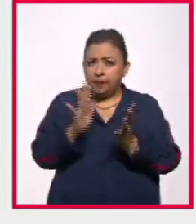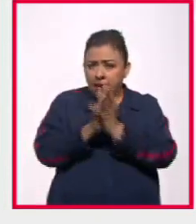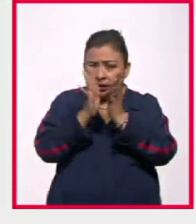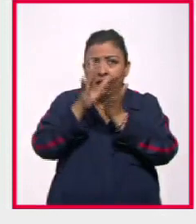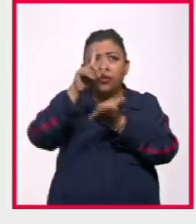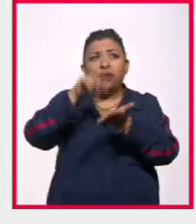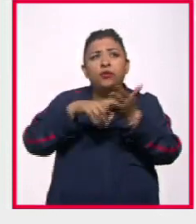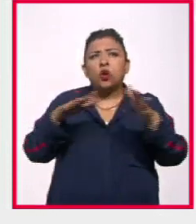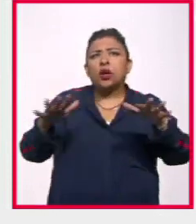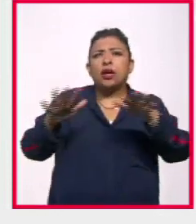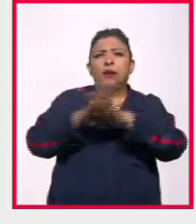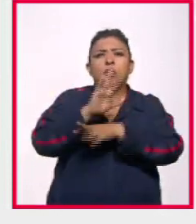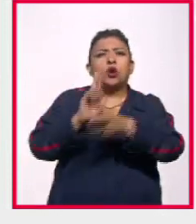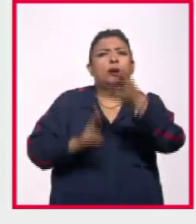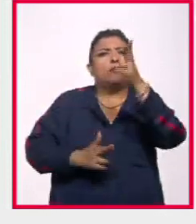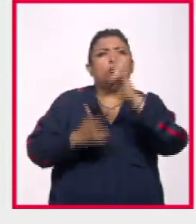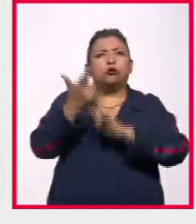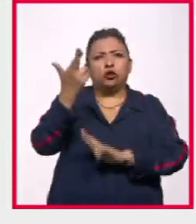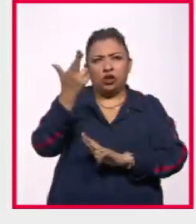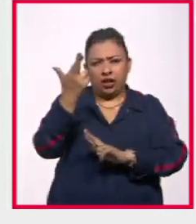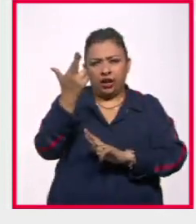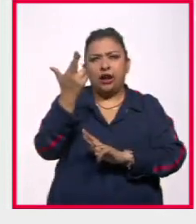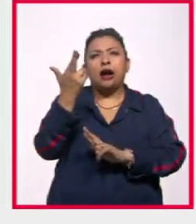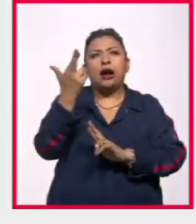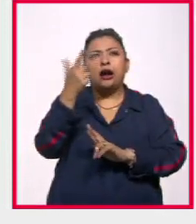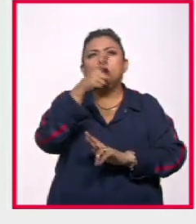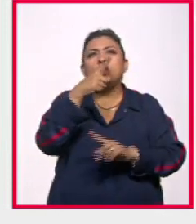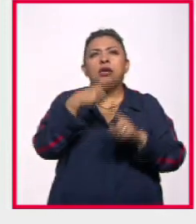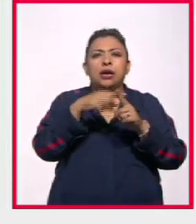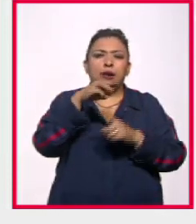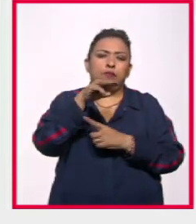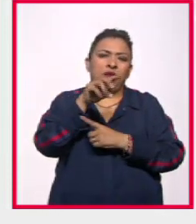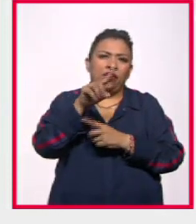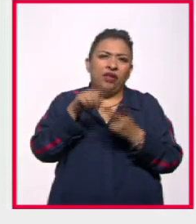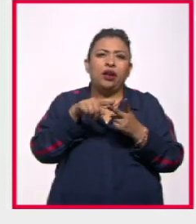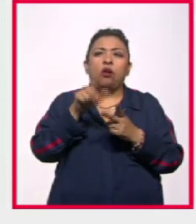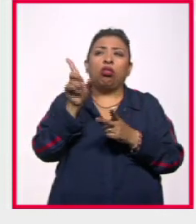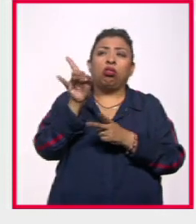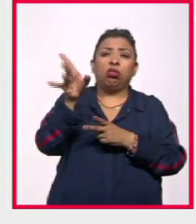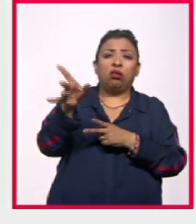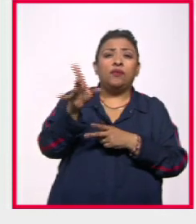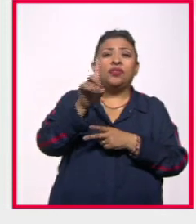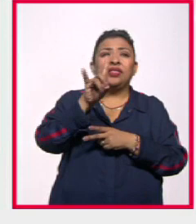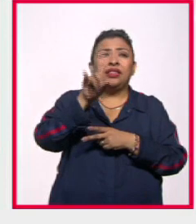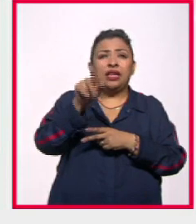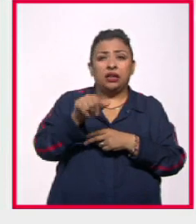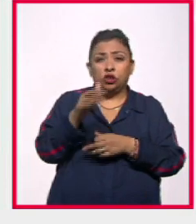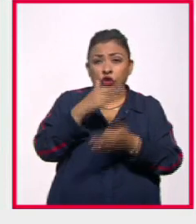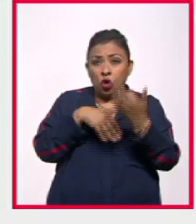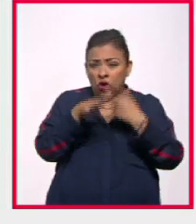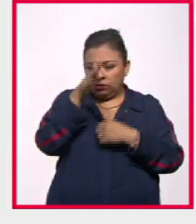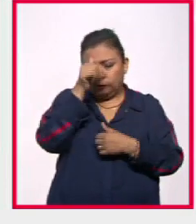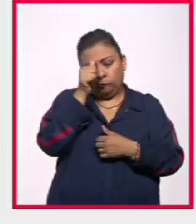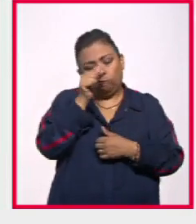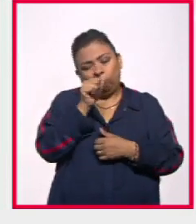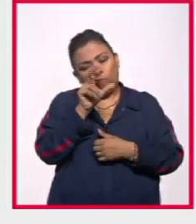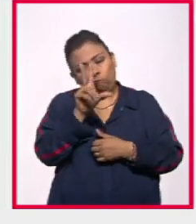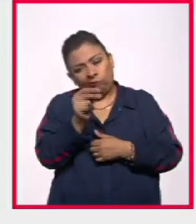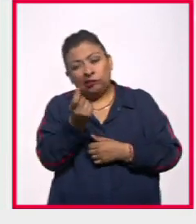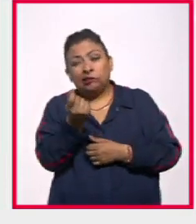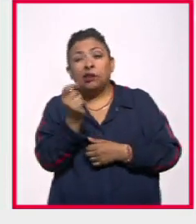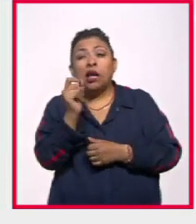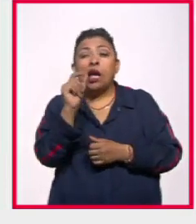en el cambio revolucionario que había traído Madero y que había traído la caída de Díaz. No todos estuvieron de acuerdo,